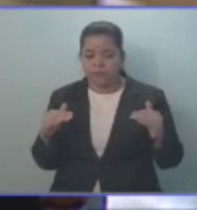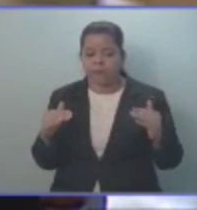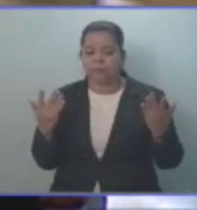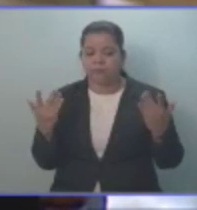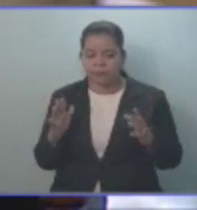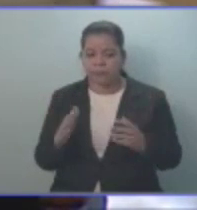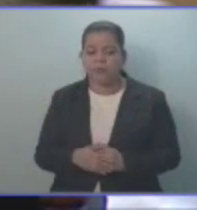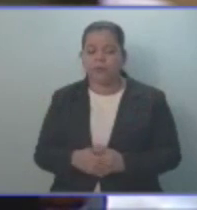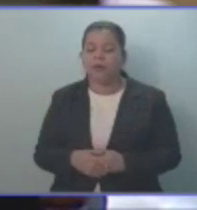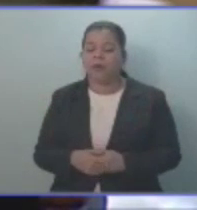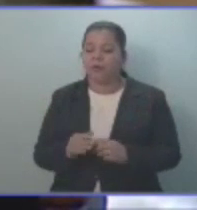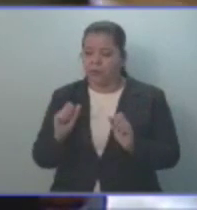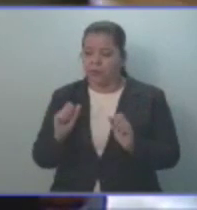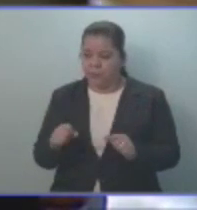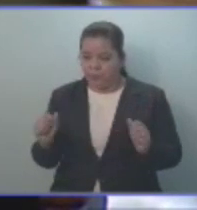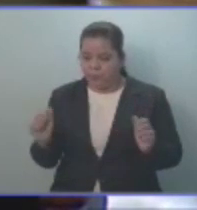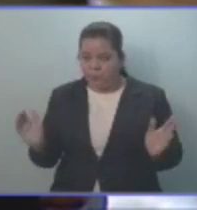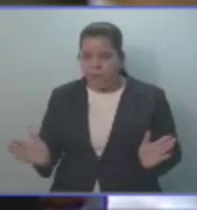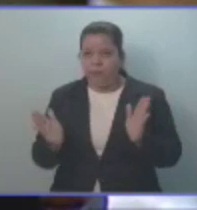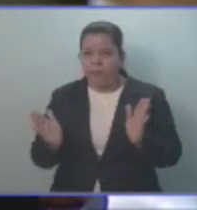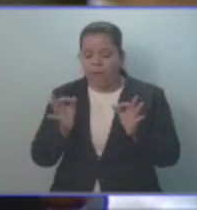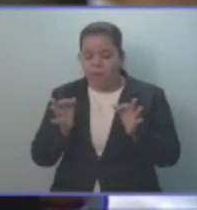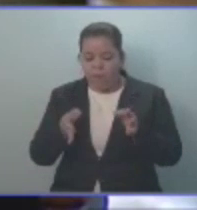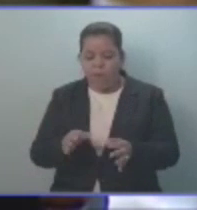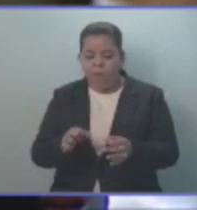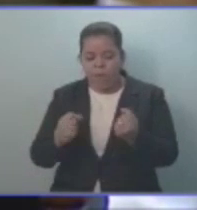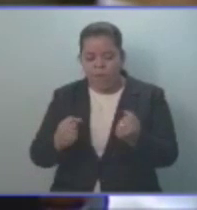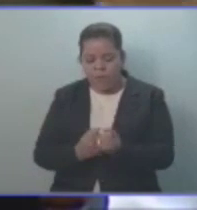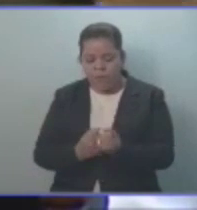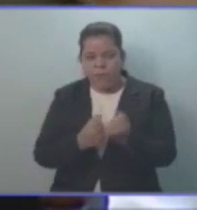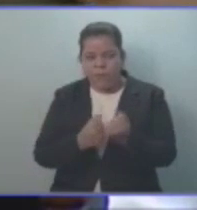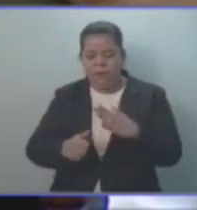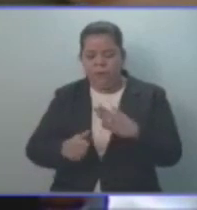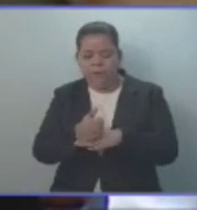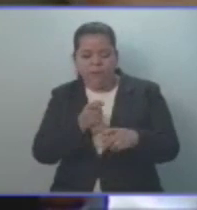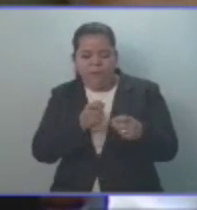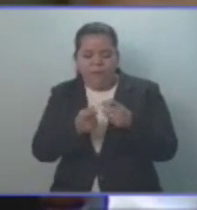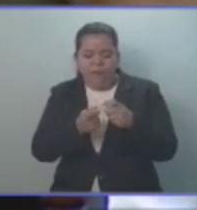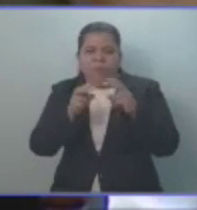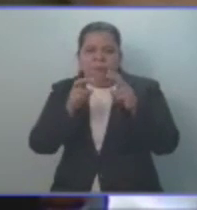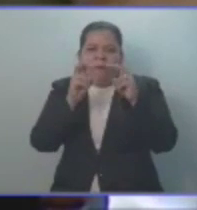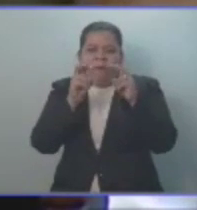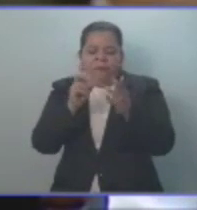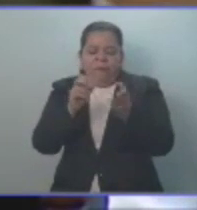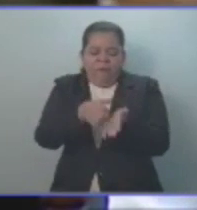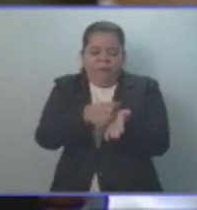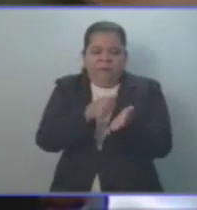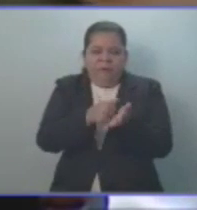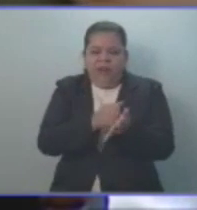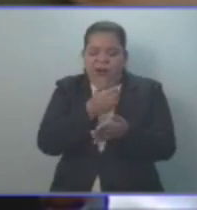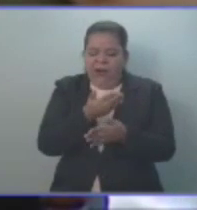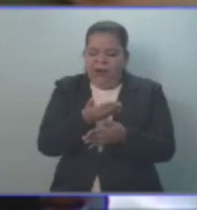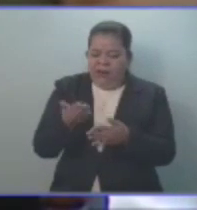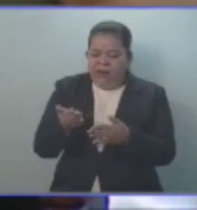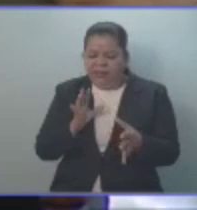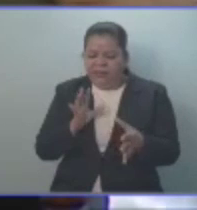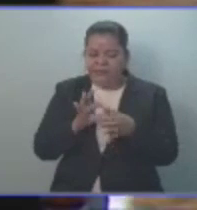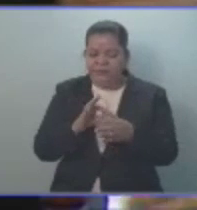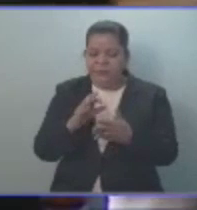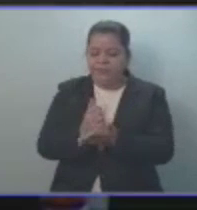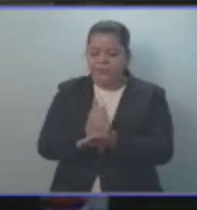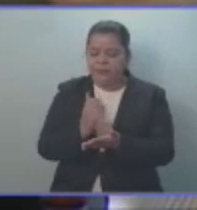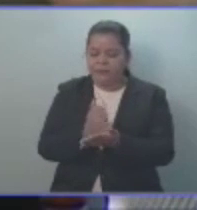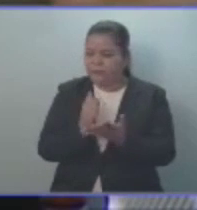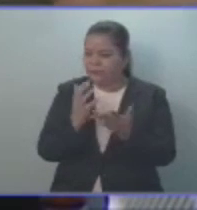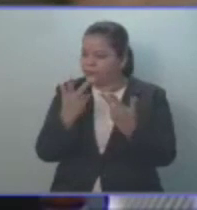suscriptores para fomentar las formas de asistencia administrativa en materia fiscal, en asuntos relacionados con impuestos